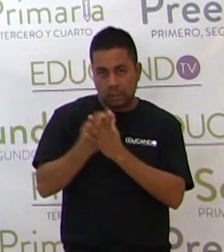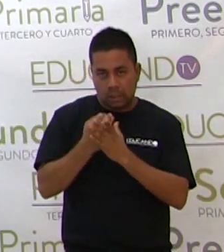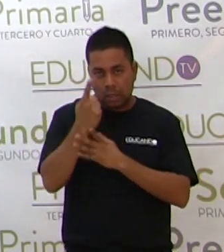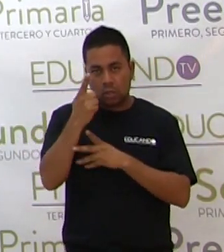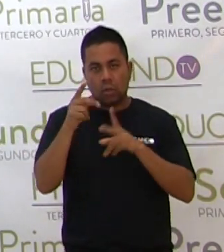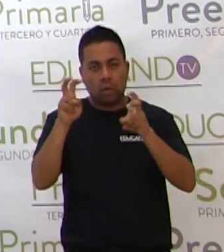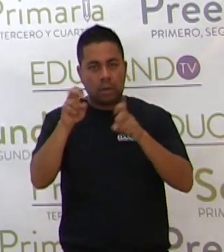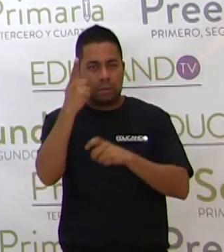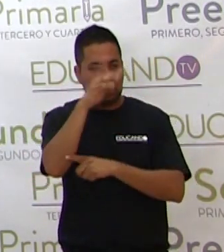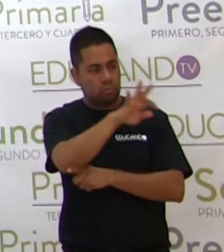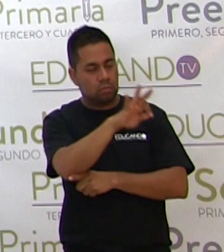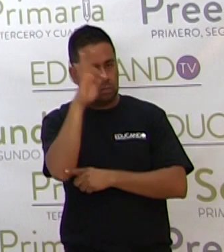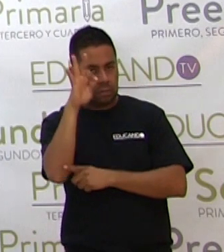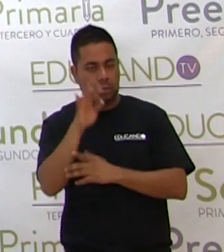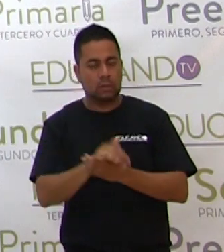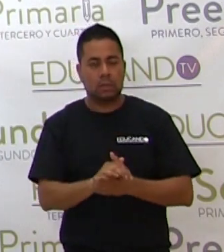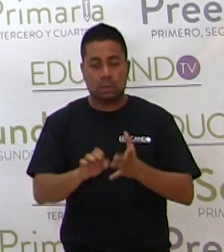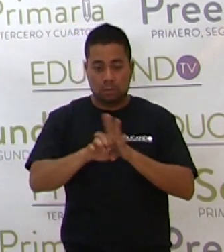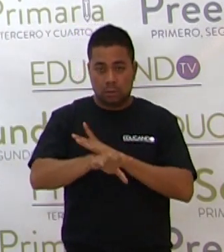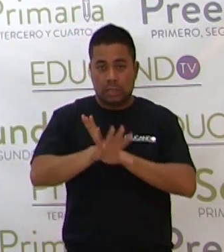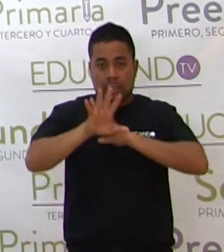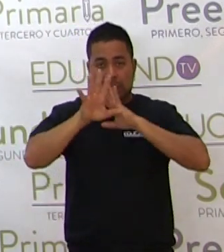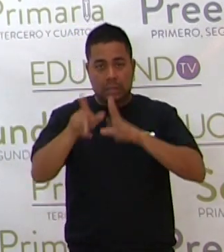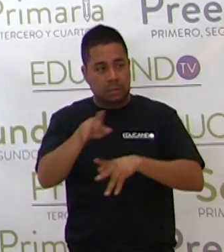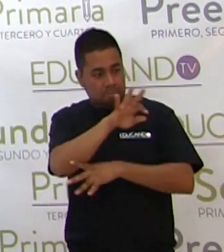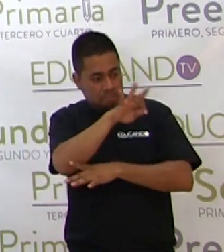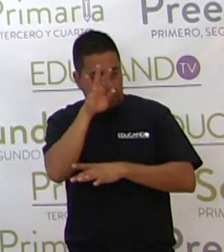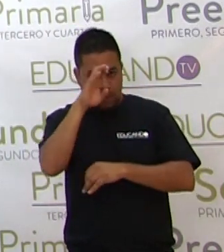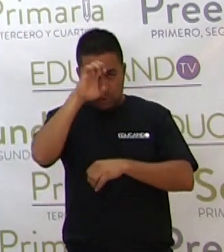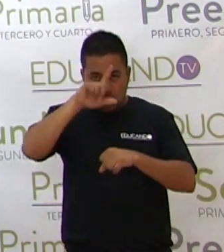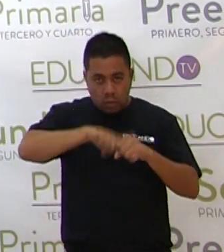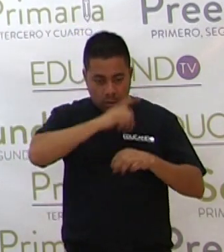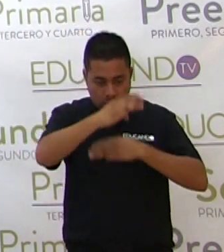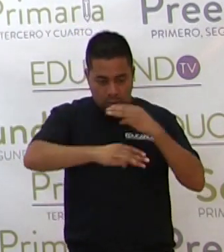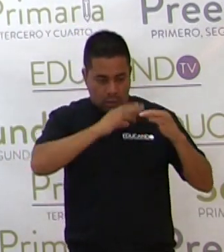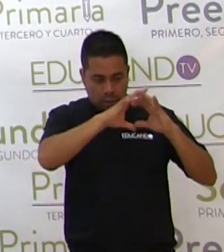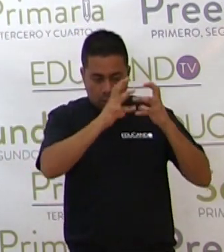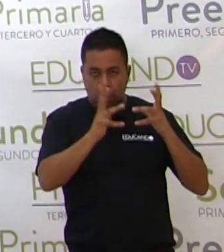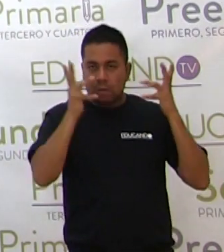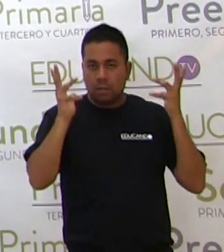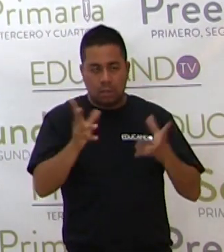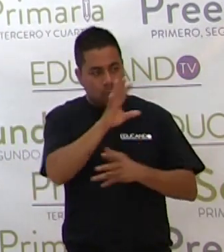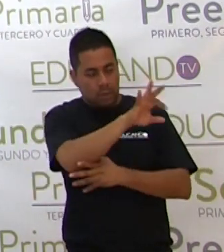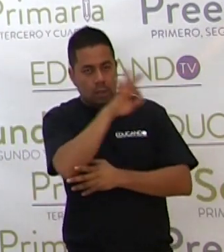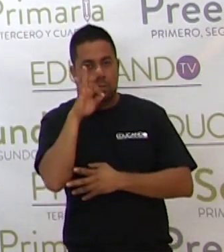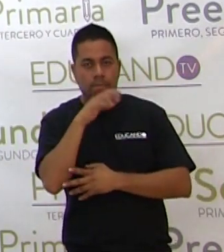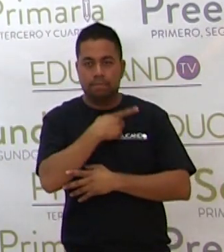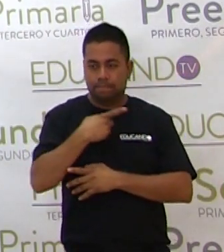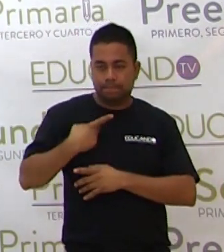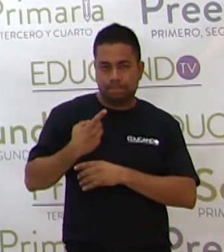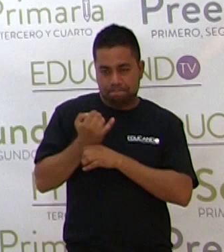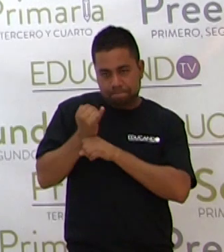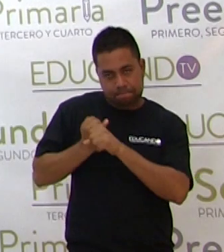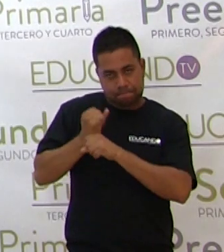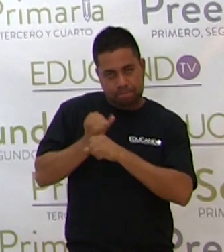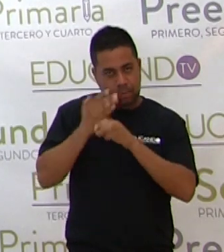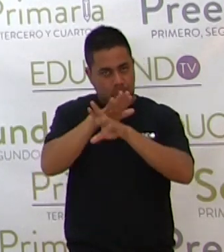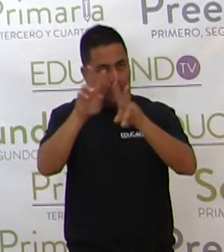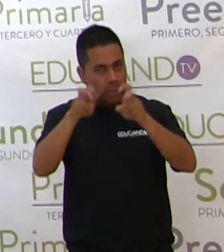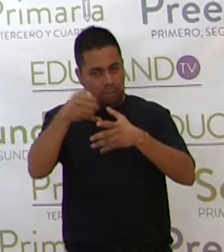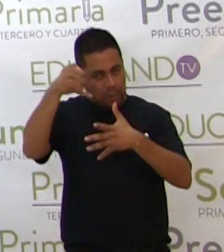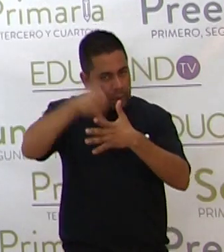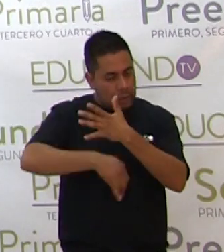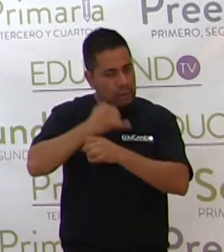y bueno una vez que hayan elegido a una cultura tienen que investigar acerca del tema